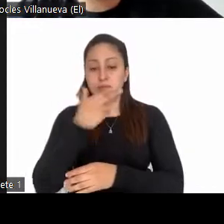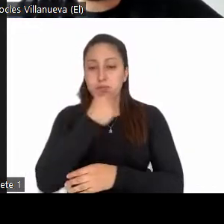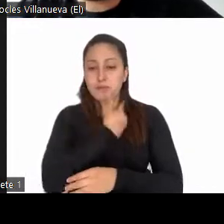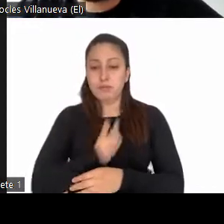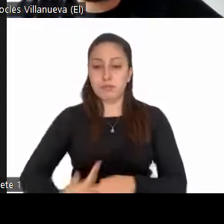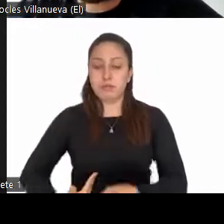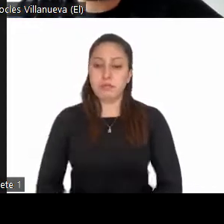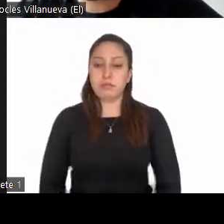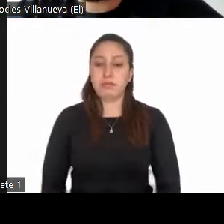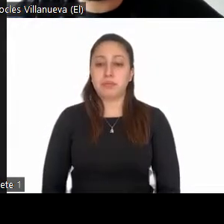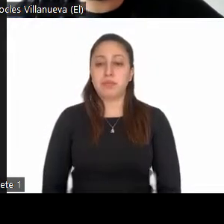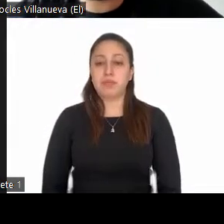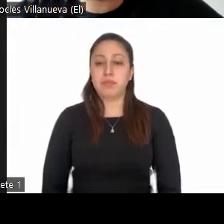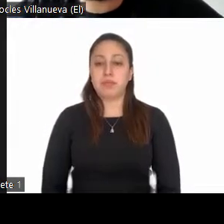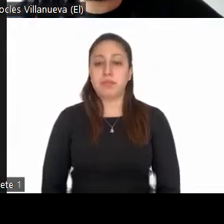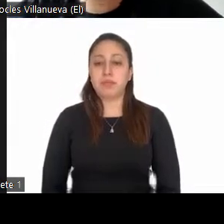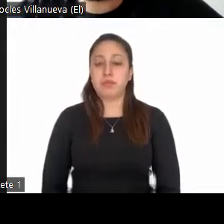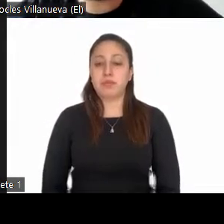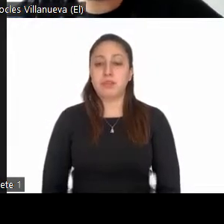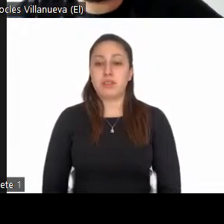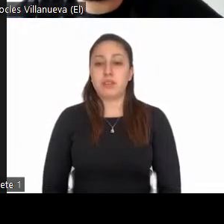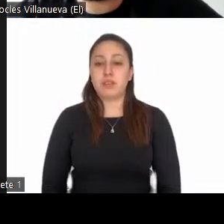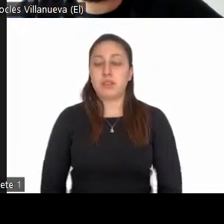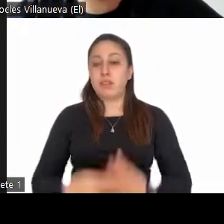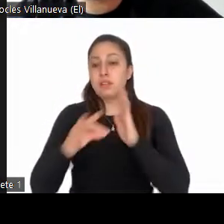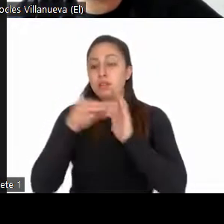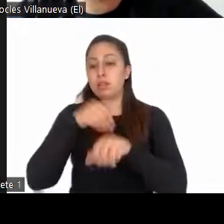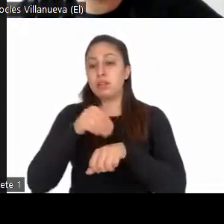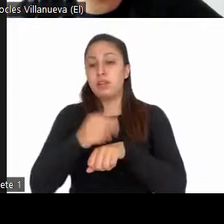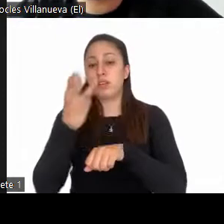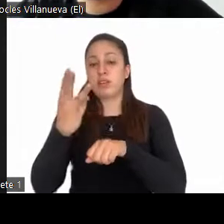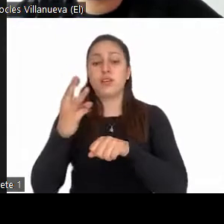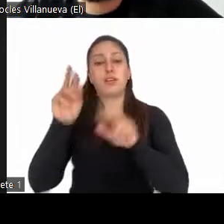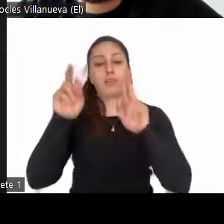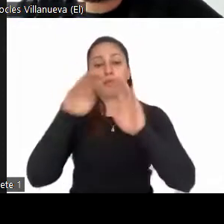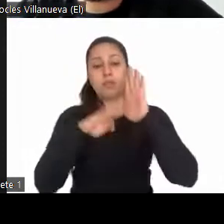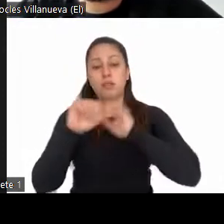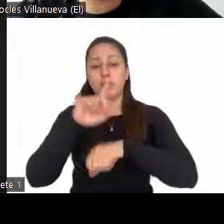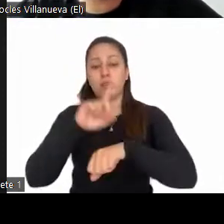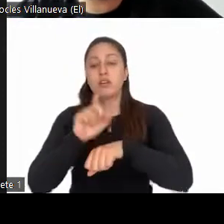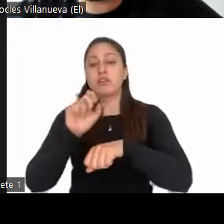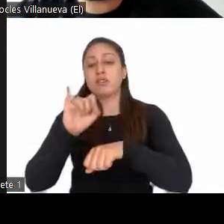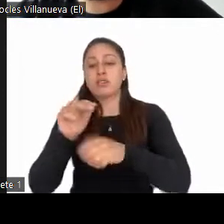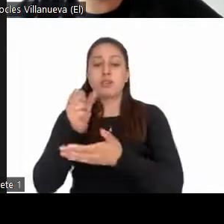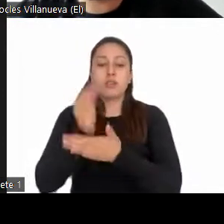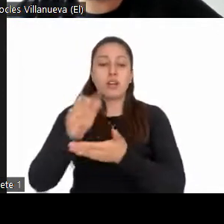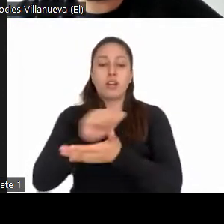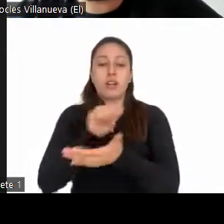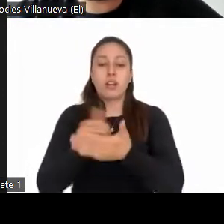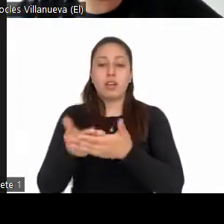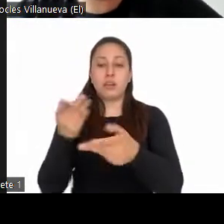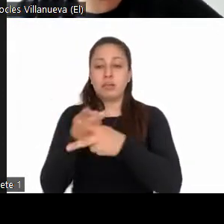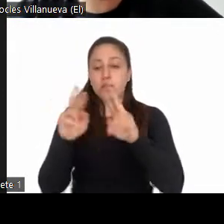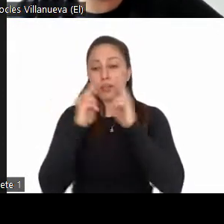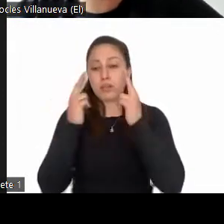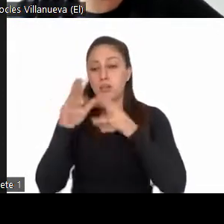Gracias, diputado. El numeral tercero del orden del día está relacionado con el acta de la sesión anterior. El documento ha sido enviado con oportunidad, por lo